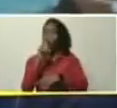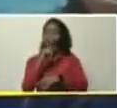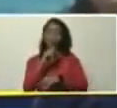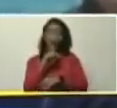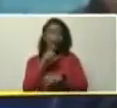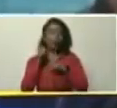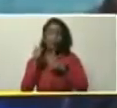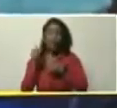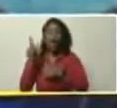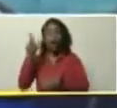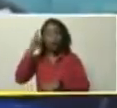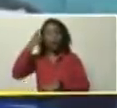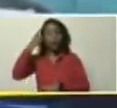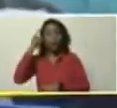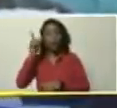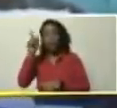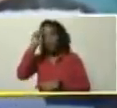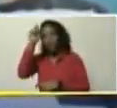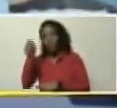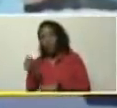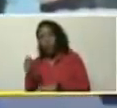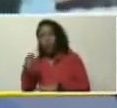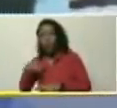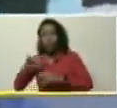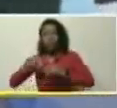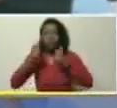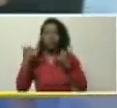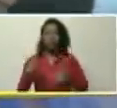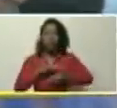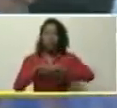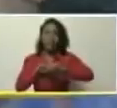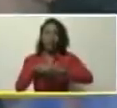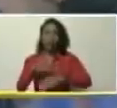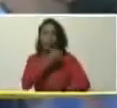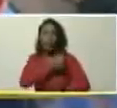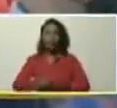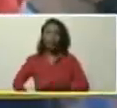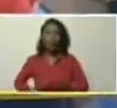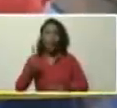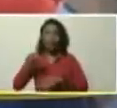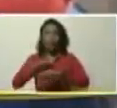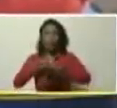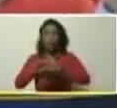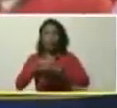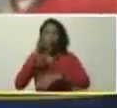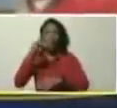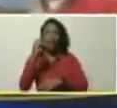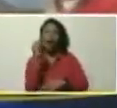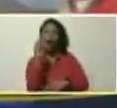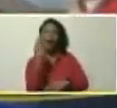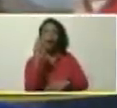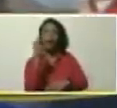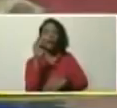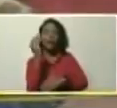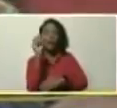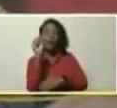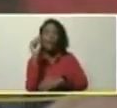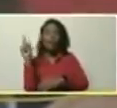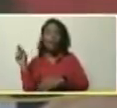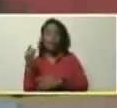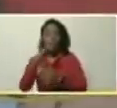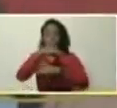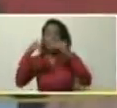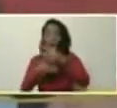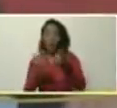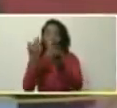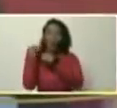hay que reconocerlo. Y yo le pedí inmediatamente al ministro de la Presidencia, al ministro Márquez, porque es un proyecto que está bajo su